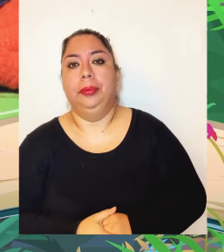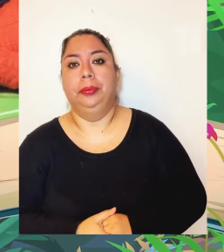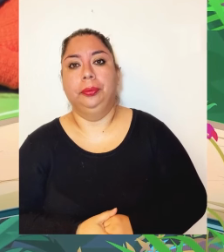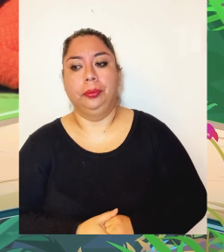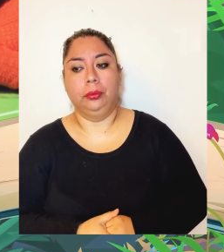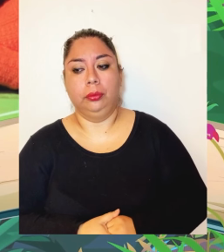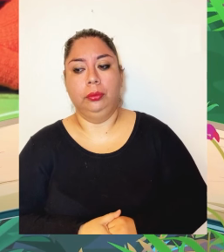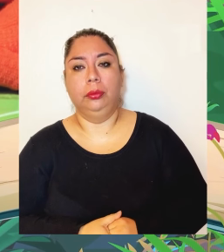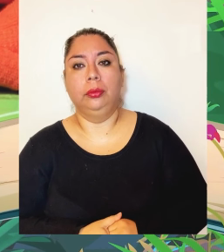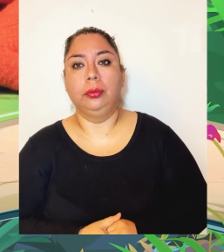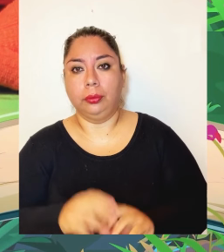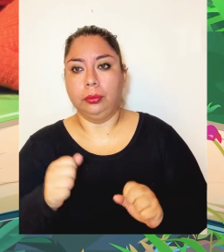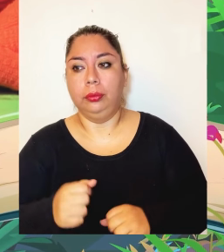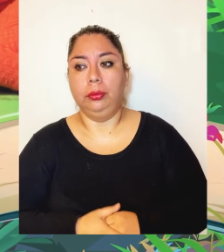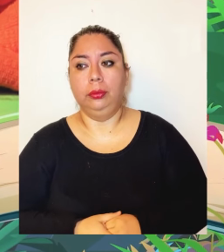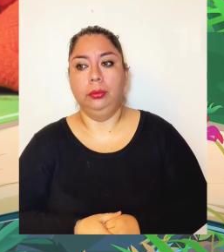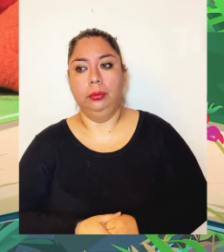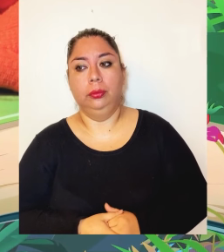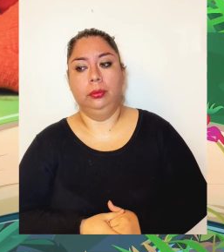magmi.